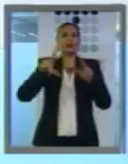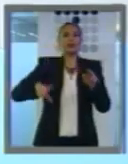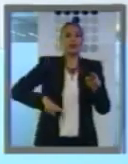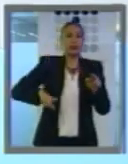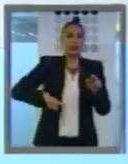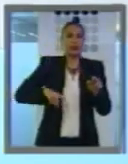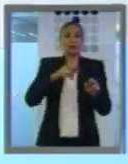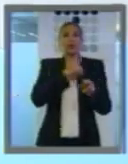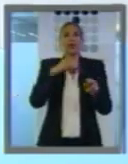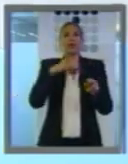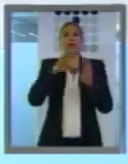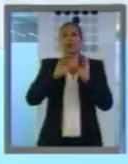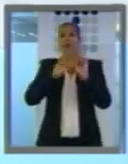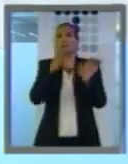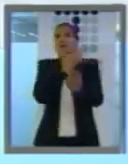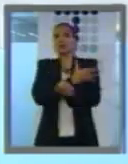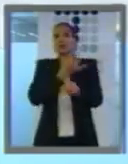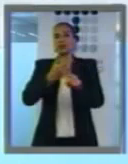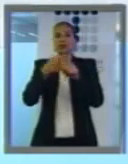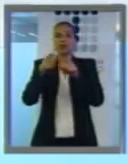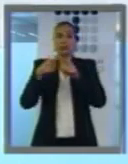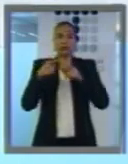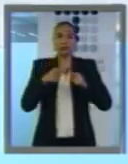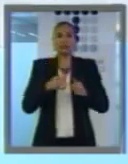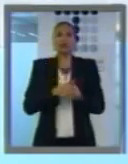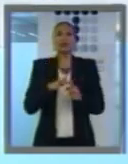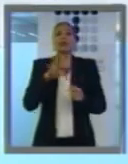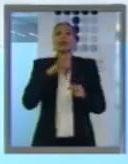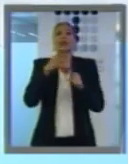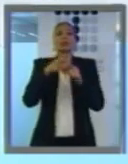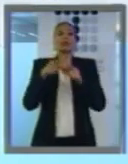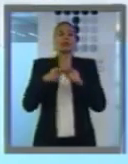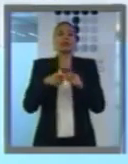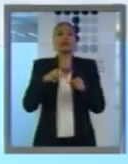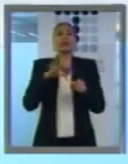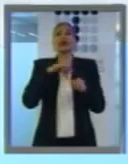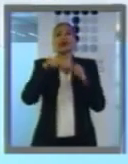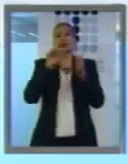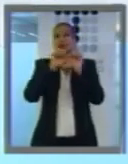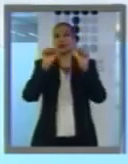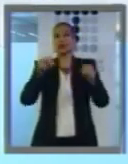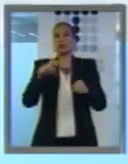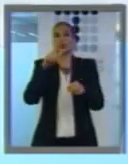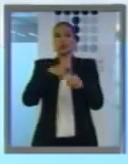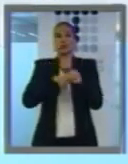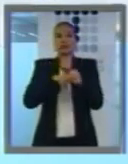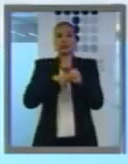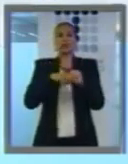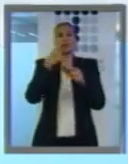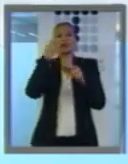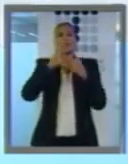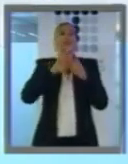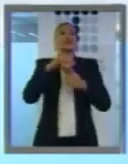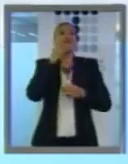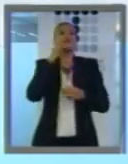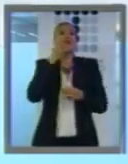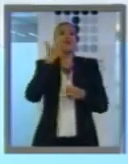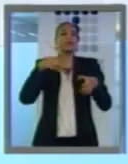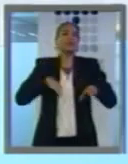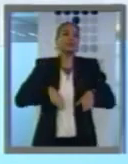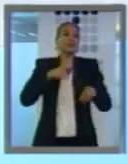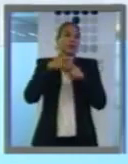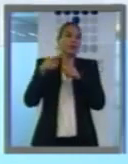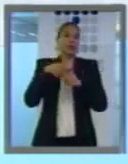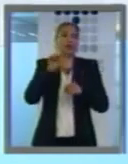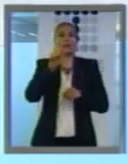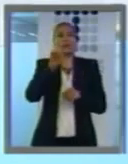materia de transparencia, acceso a la información y rendición de cuentas. Mientras que en el Sistema Nacional Anticorrupción se establecen